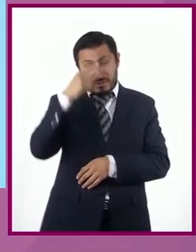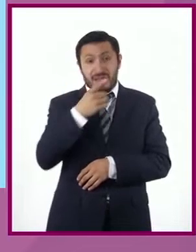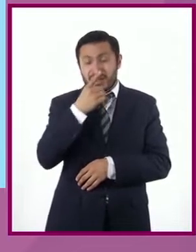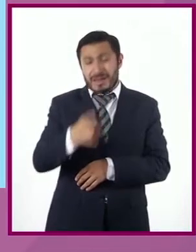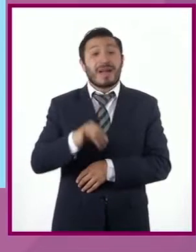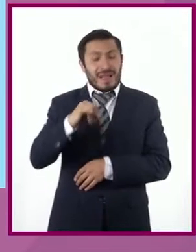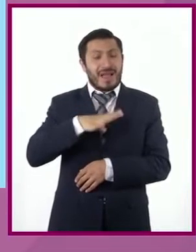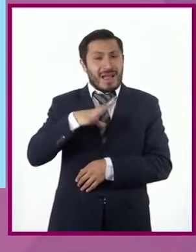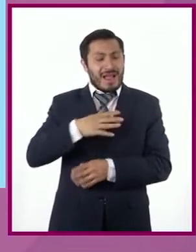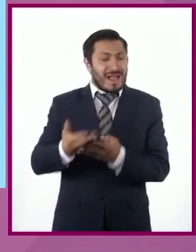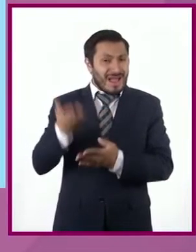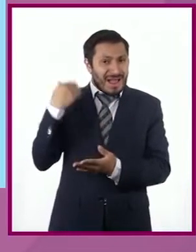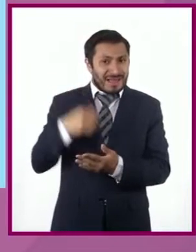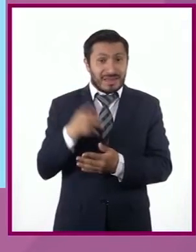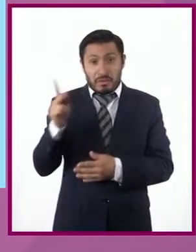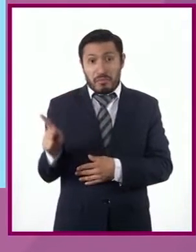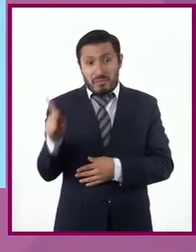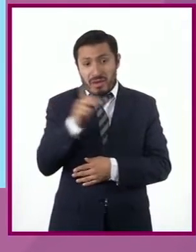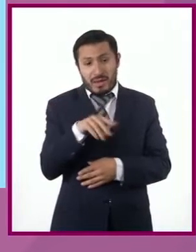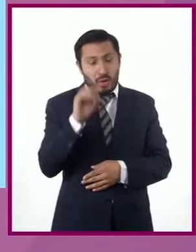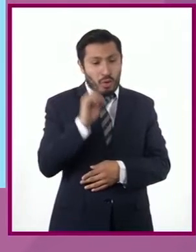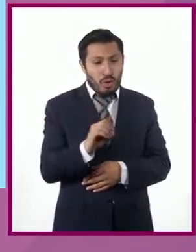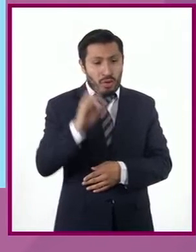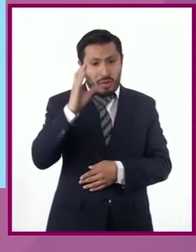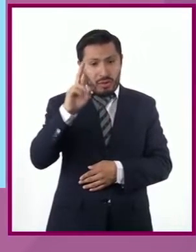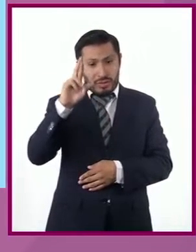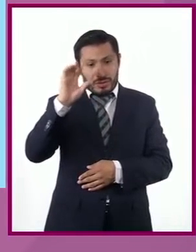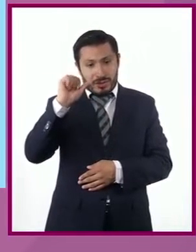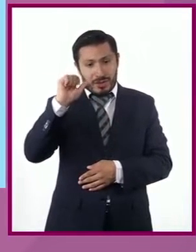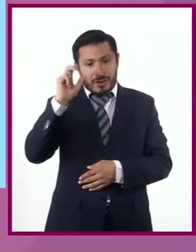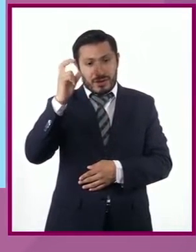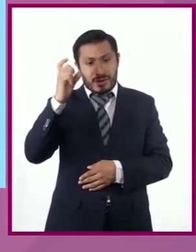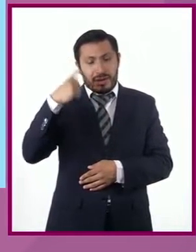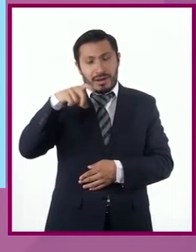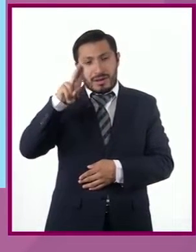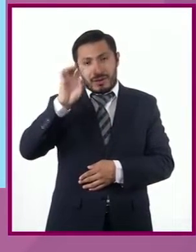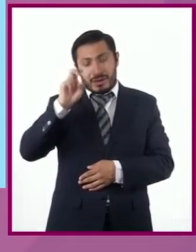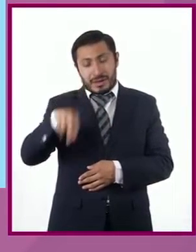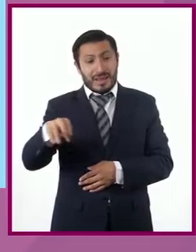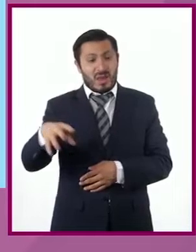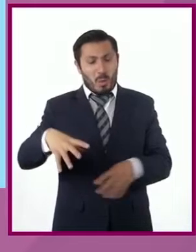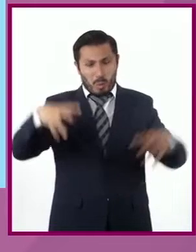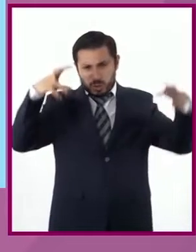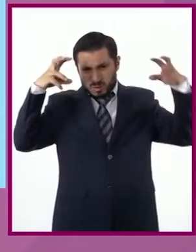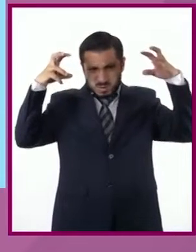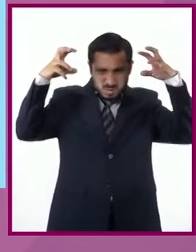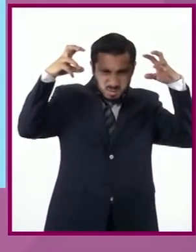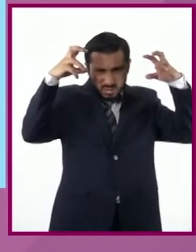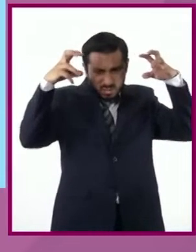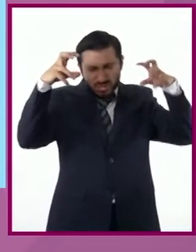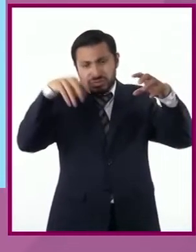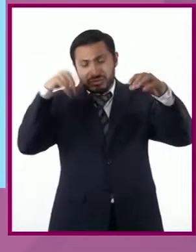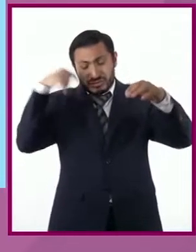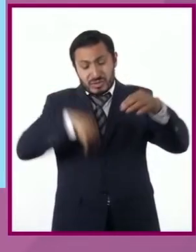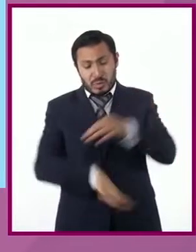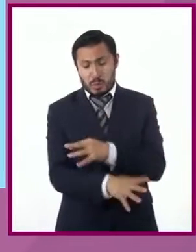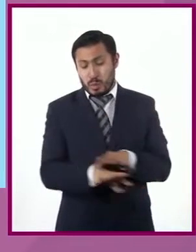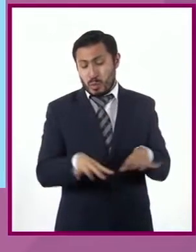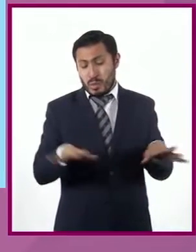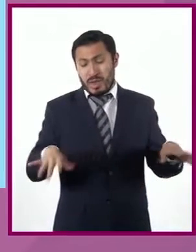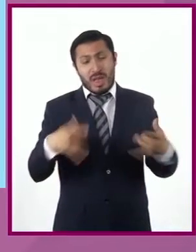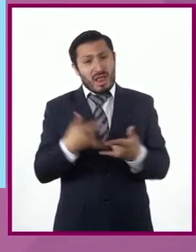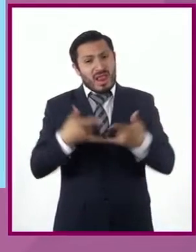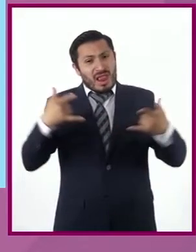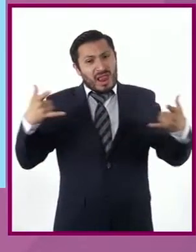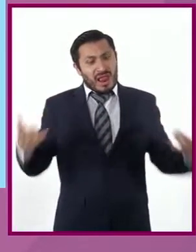existían. ¿O han oído del kraken? Era un monstruo que se decía habitaba el mar y aparecía en muchas de las historias